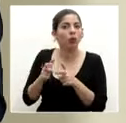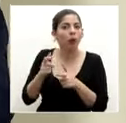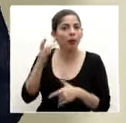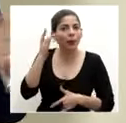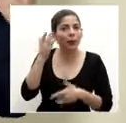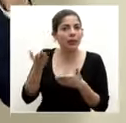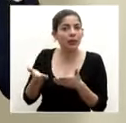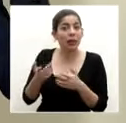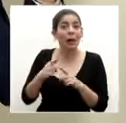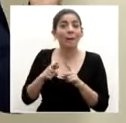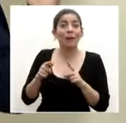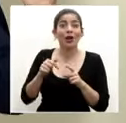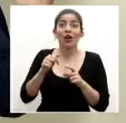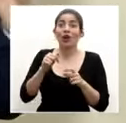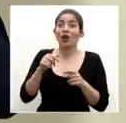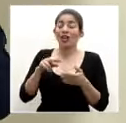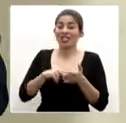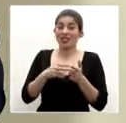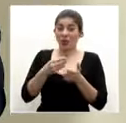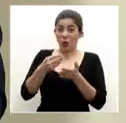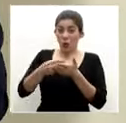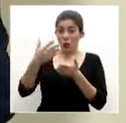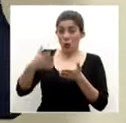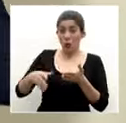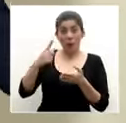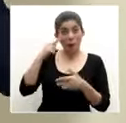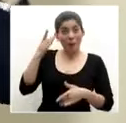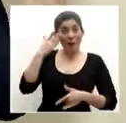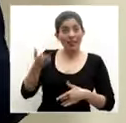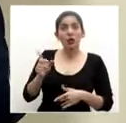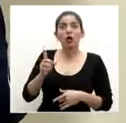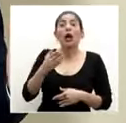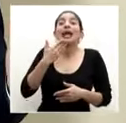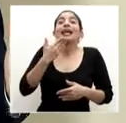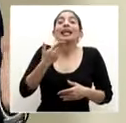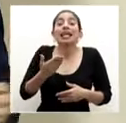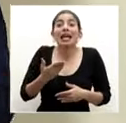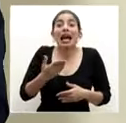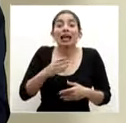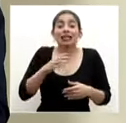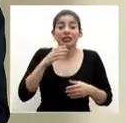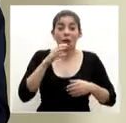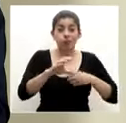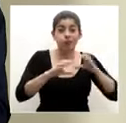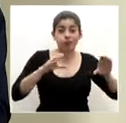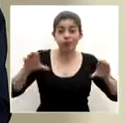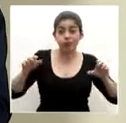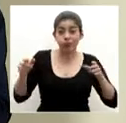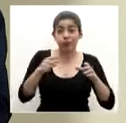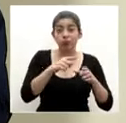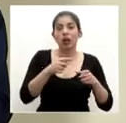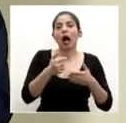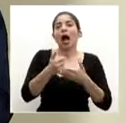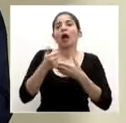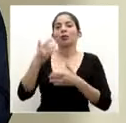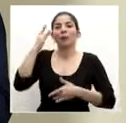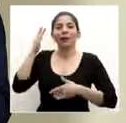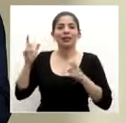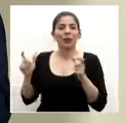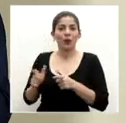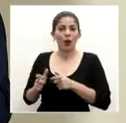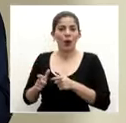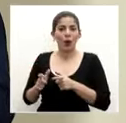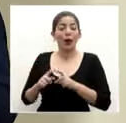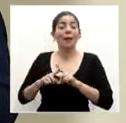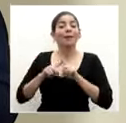pacientes, pero no es un gran costo por esos pacientes. Es que gracias a esa gran inversión es que tenemos pocos pacientes.